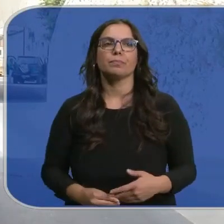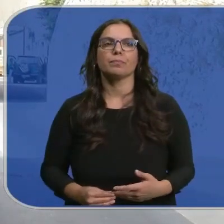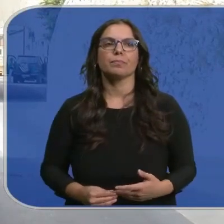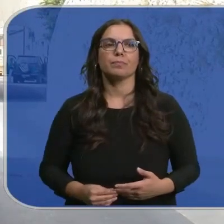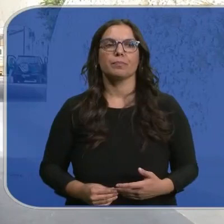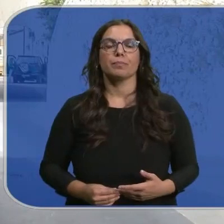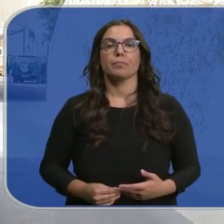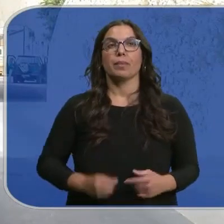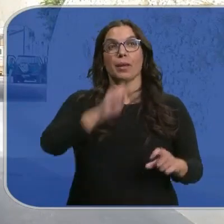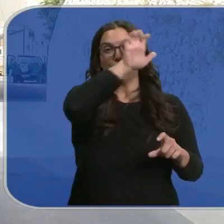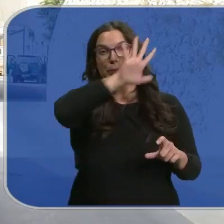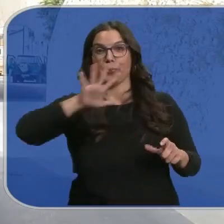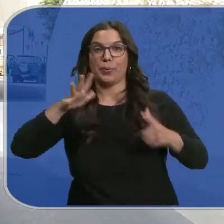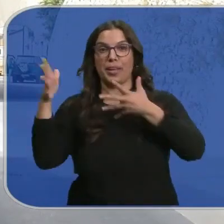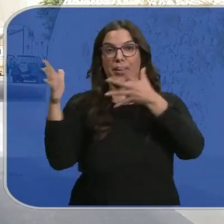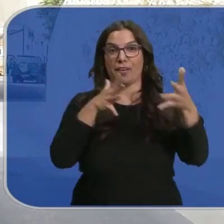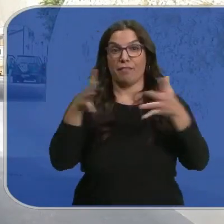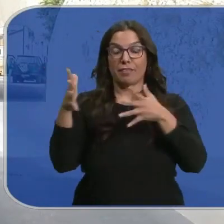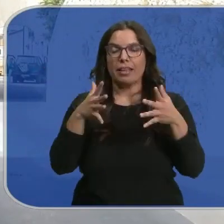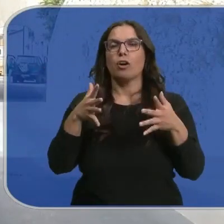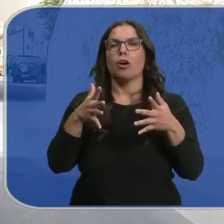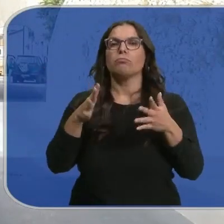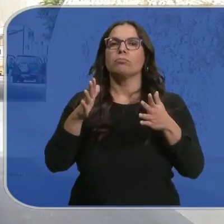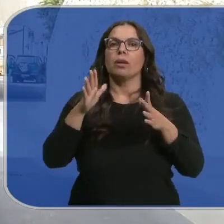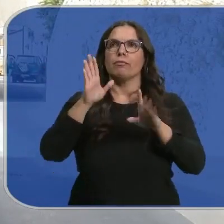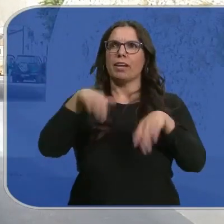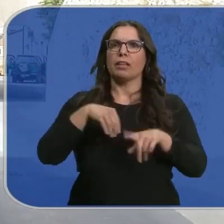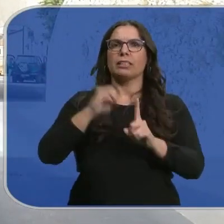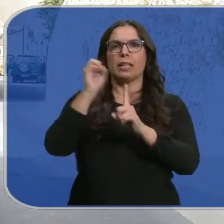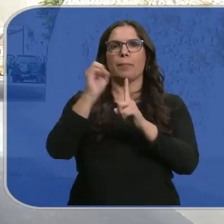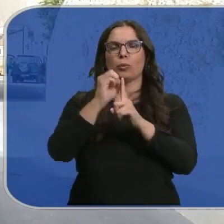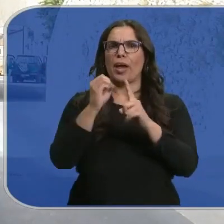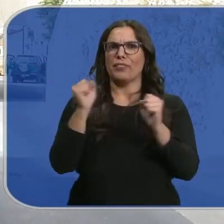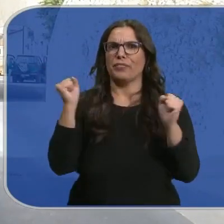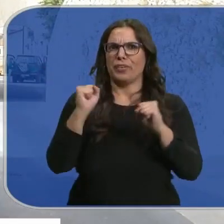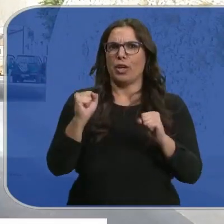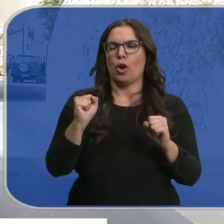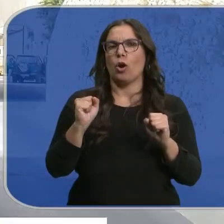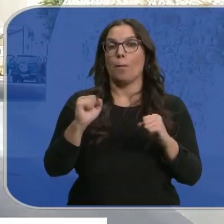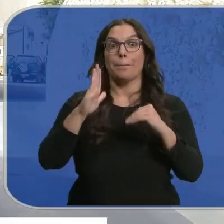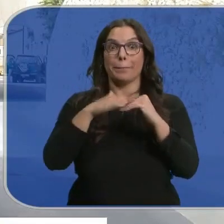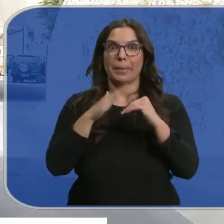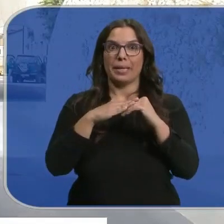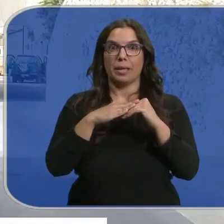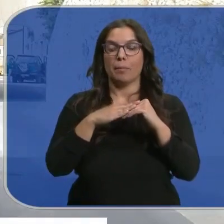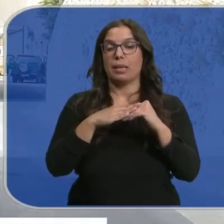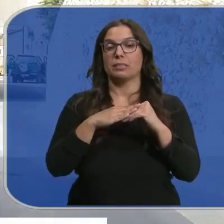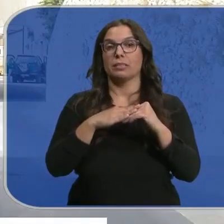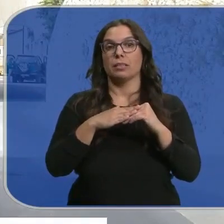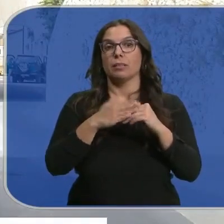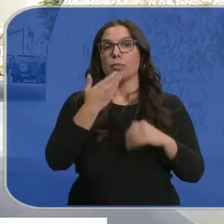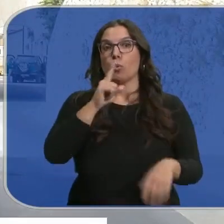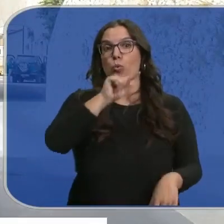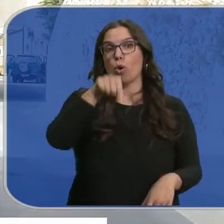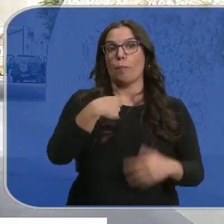La masa de aire frío que nos ha traído la borrasca Betty nos ha dejado temperaturas muy frías, sobre todo las mínimas, tanto como esos